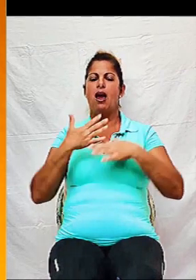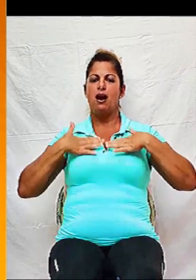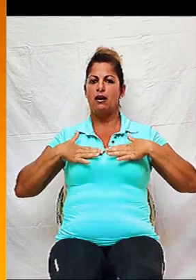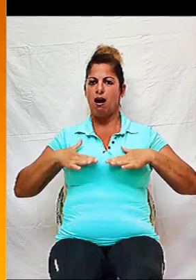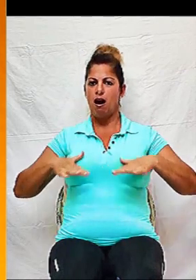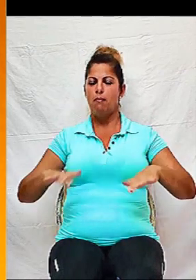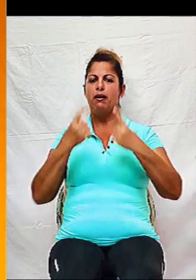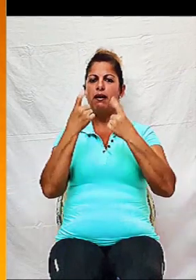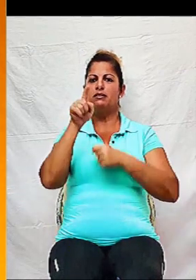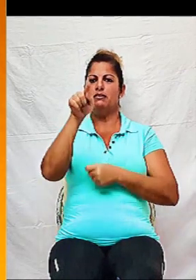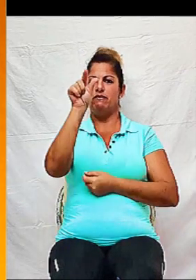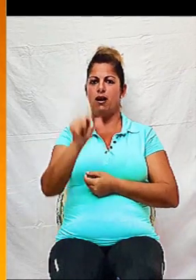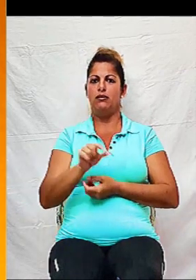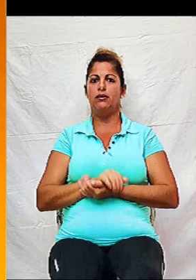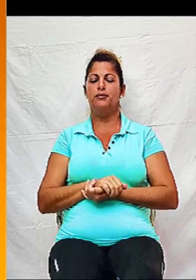bienestar.